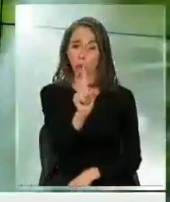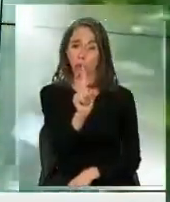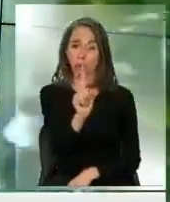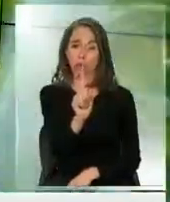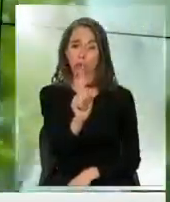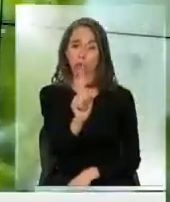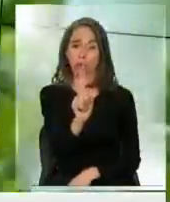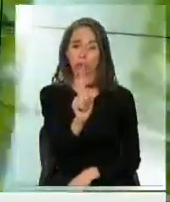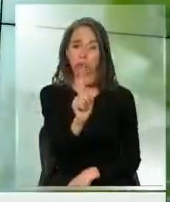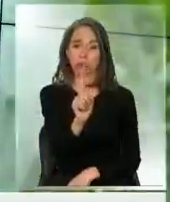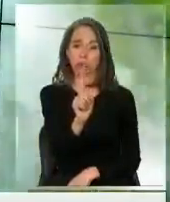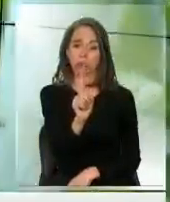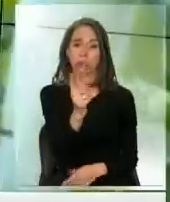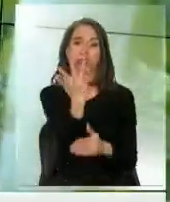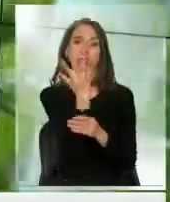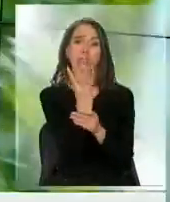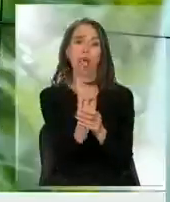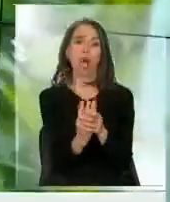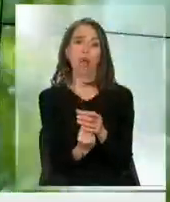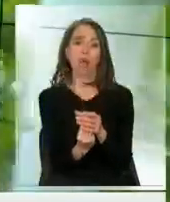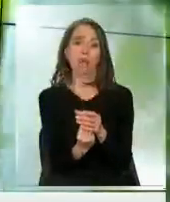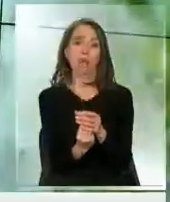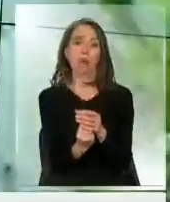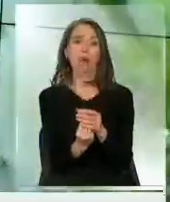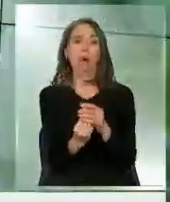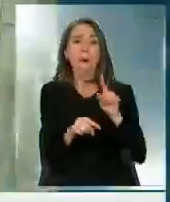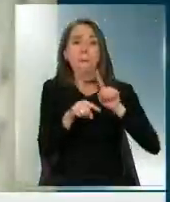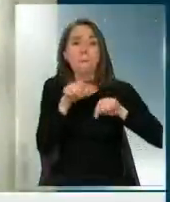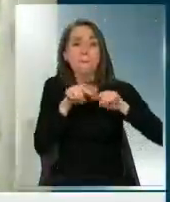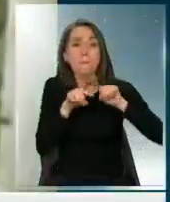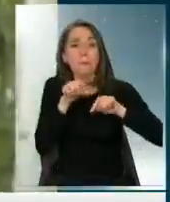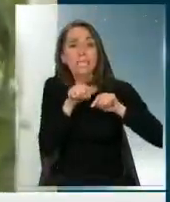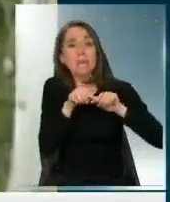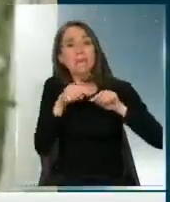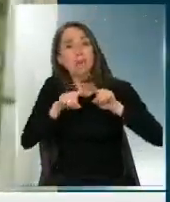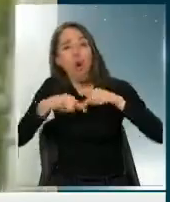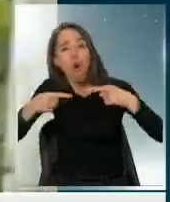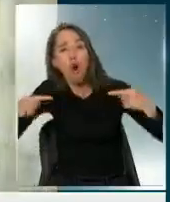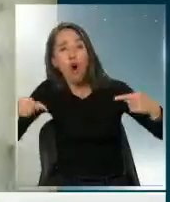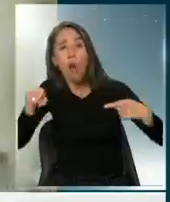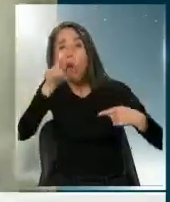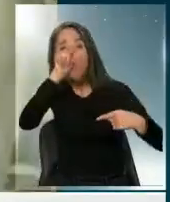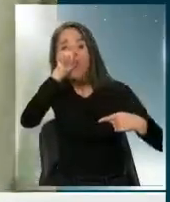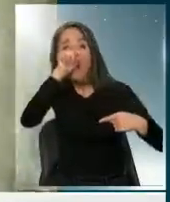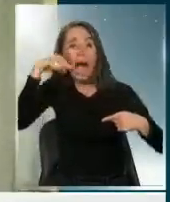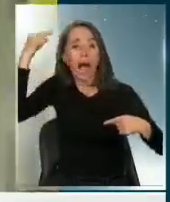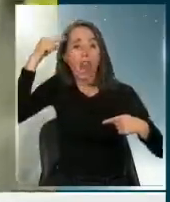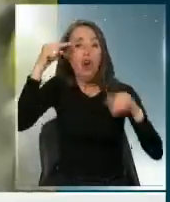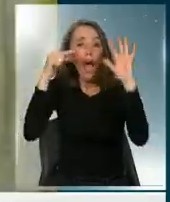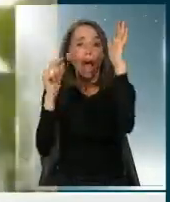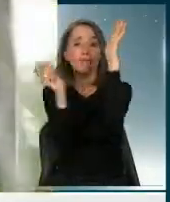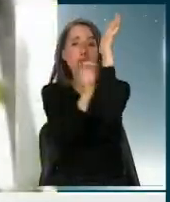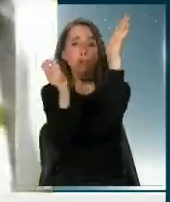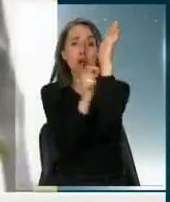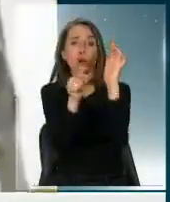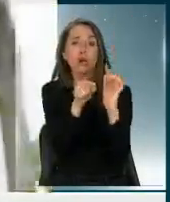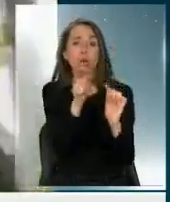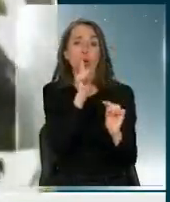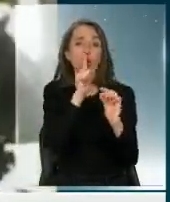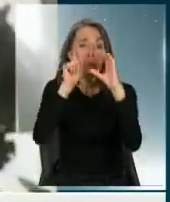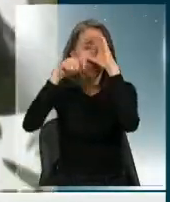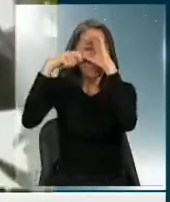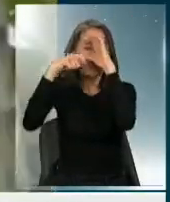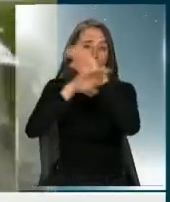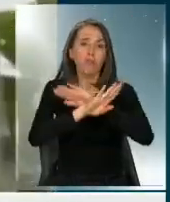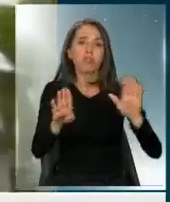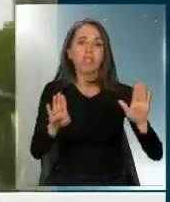probablemente hemos terminado con la existencia de un primo de este pájaro loco que ustedes están viendo. Quizás estas pueden haber sido las últimas